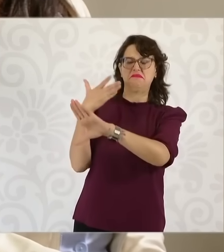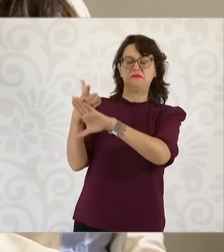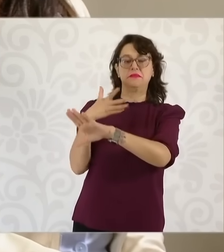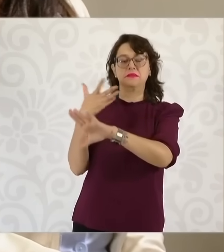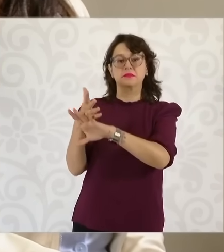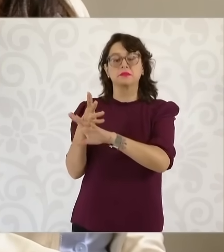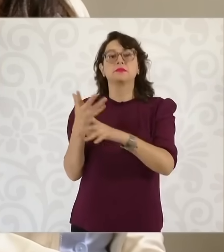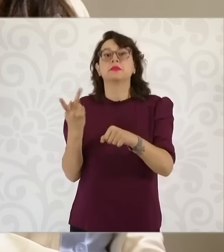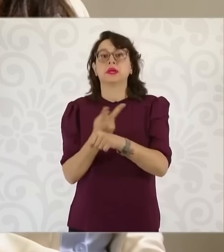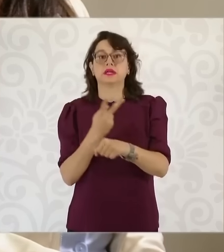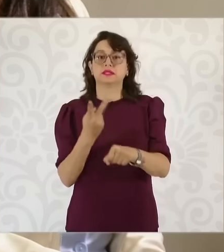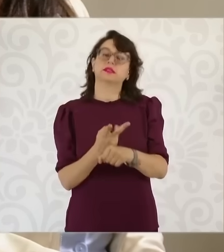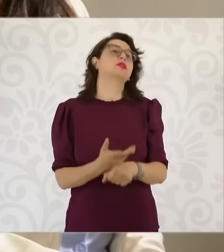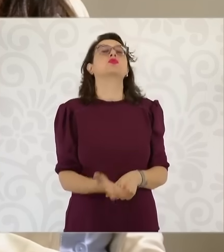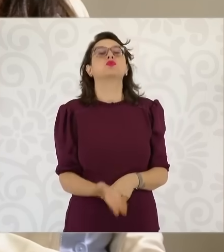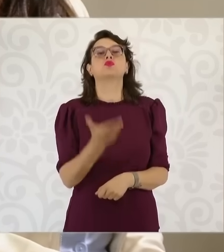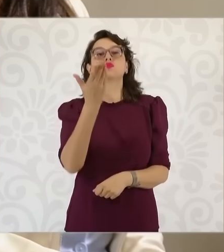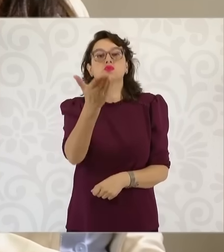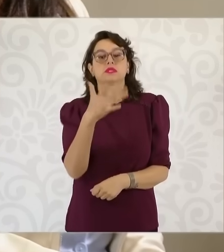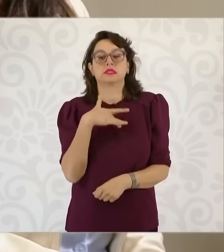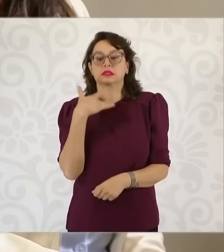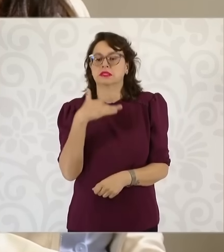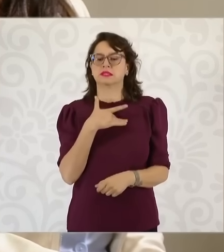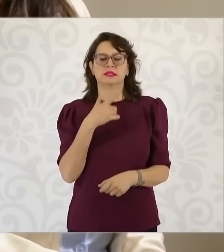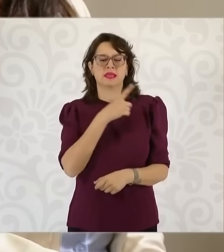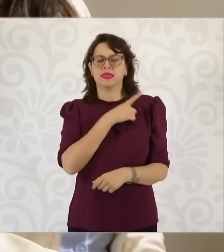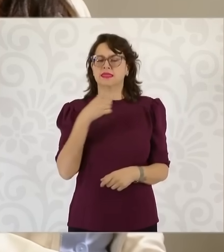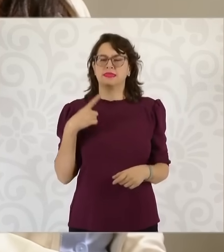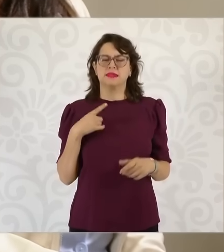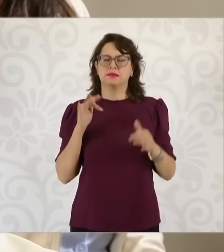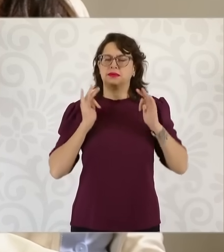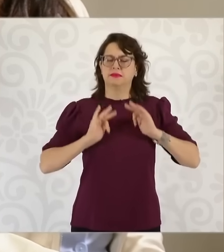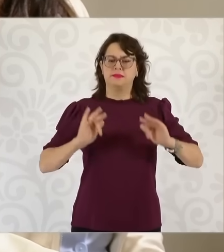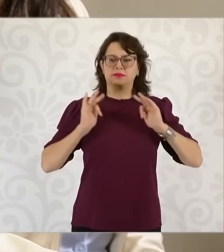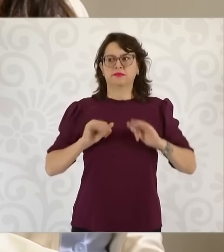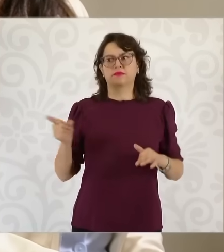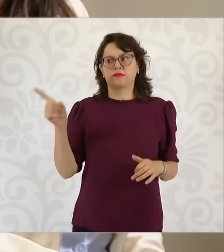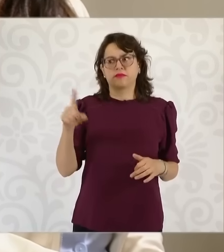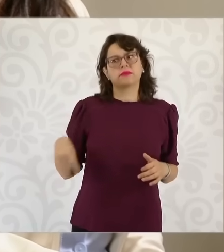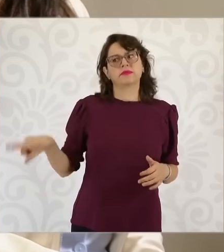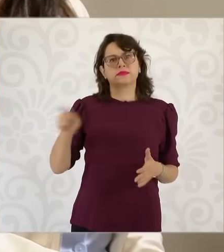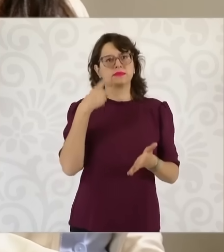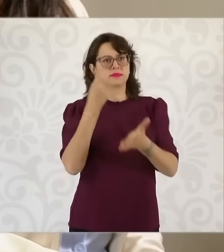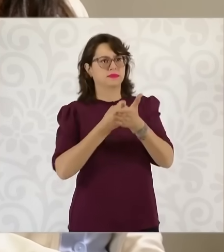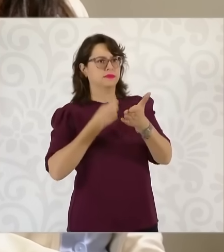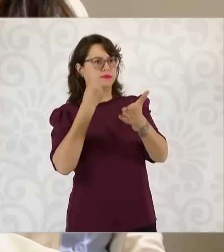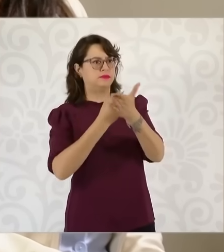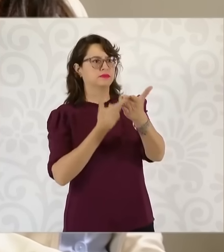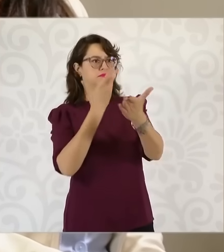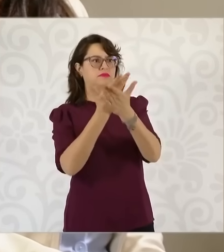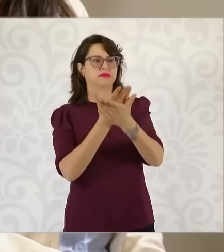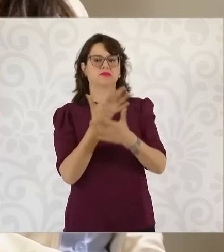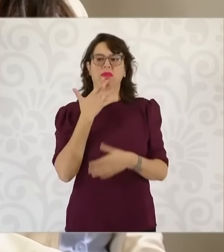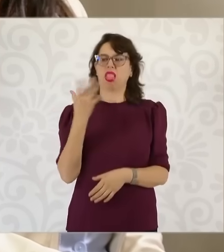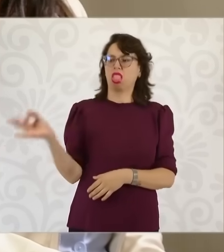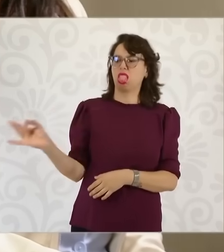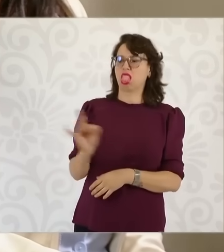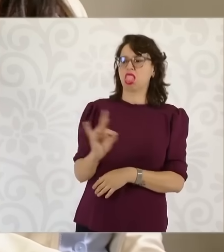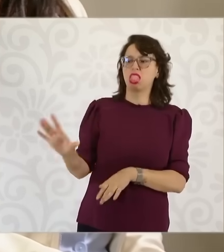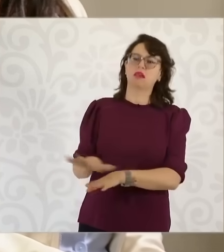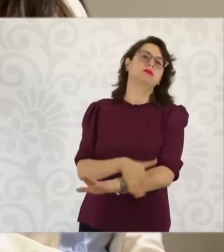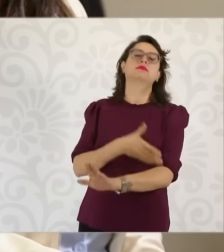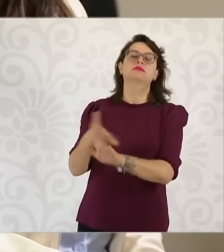a la imparcialidad, a que se tomen en consideración las demandas y que no se tomen a la ligera. Las demandas pues son